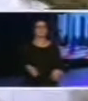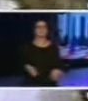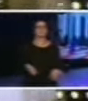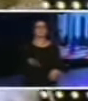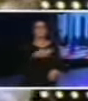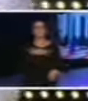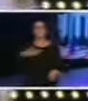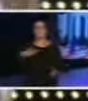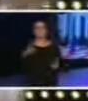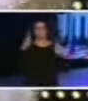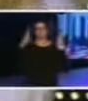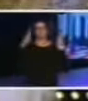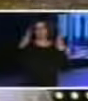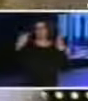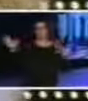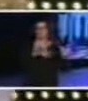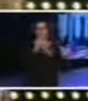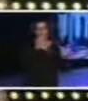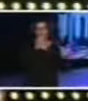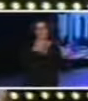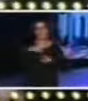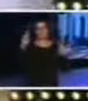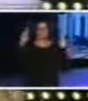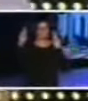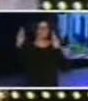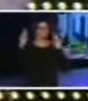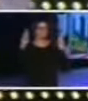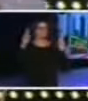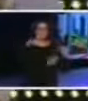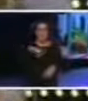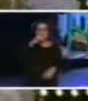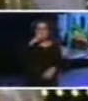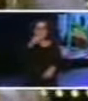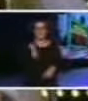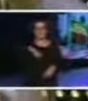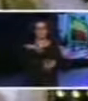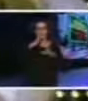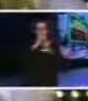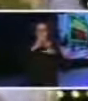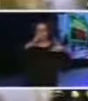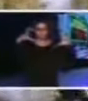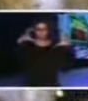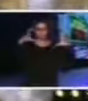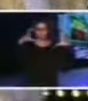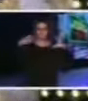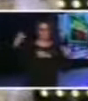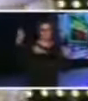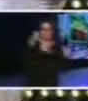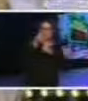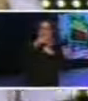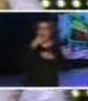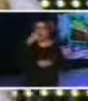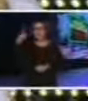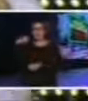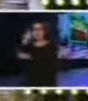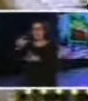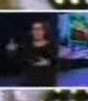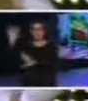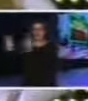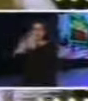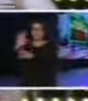Queremos desearle mucha suerte a todas las murgas. Y este año hemos traído nuestros globos que el año pasado las personas maravillosas de la